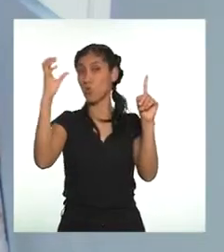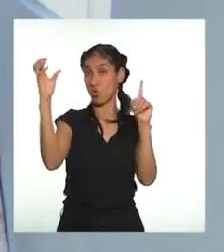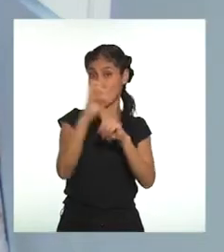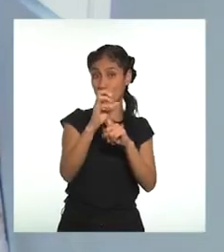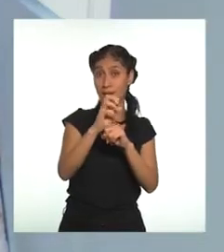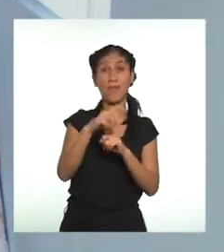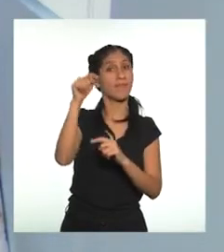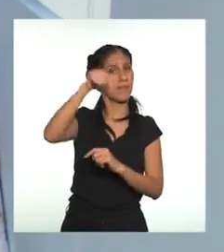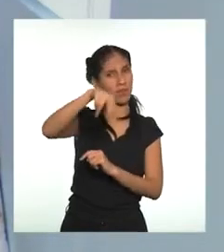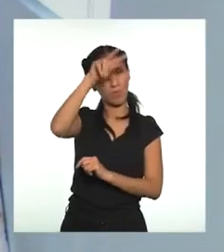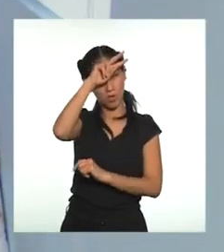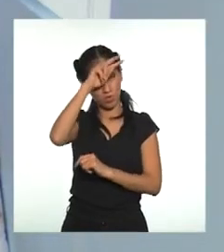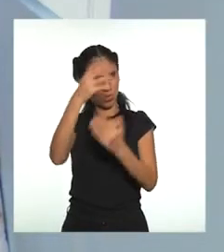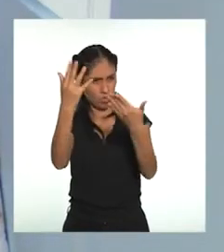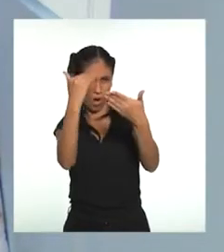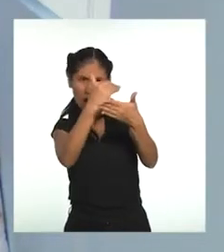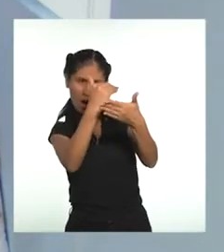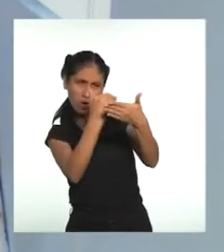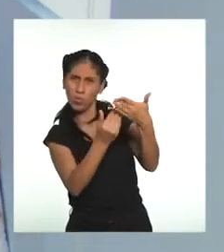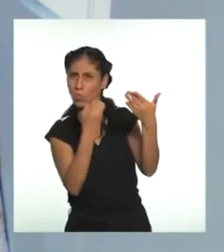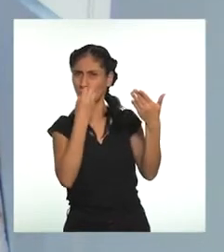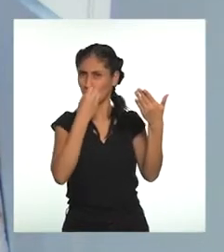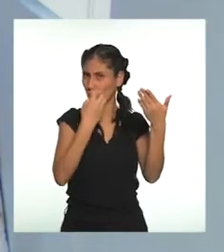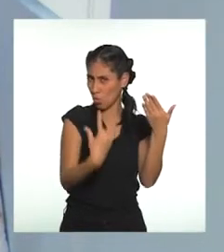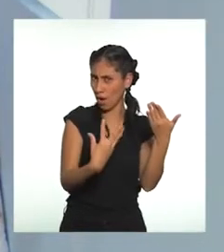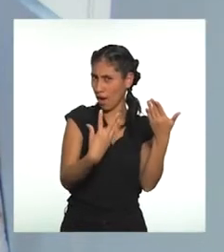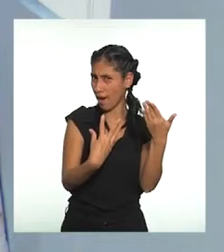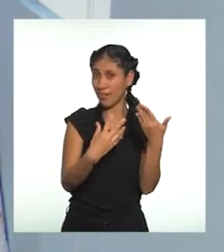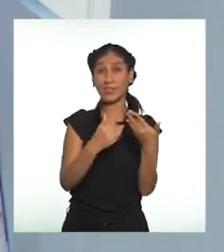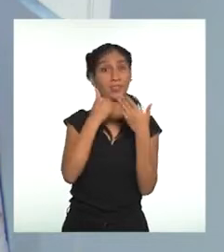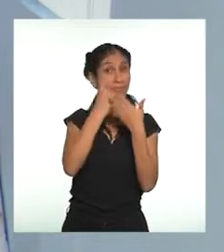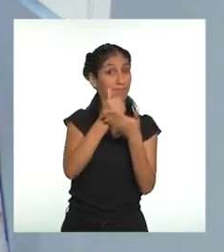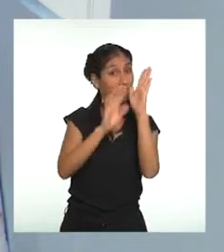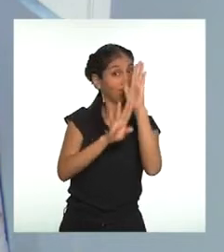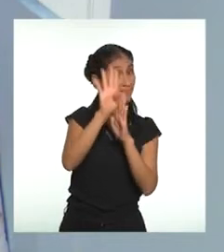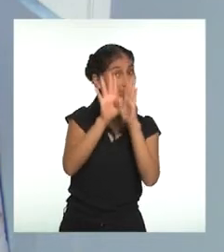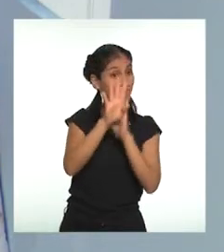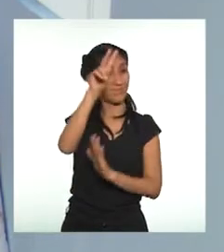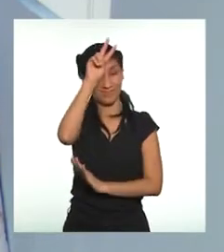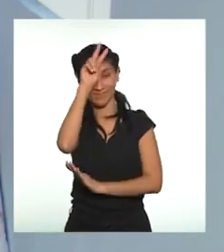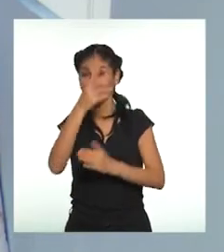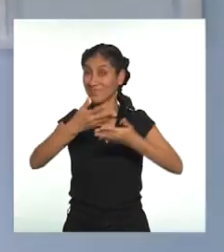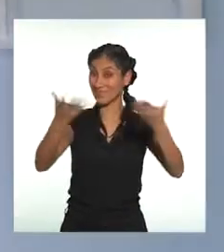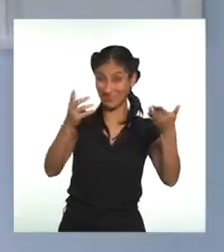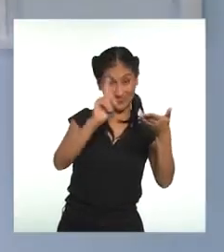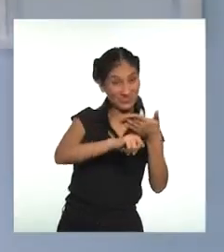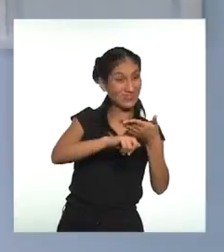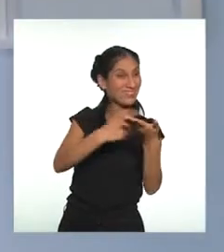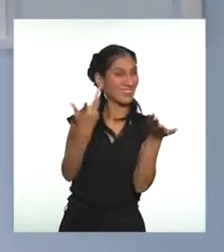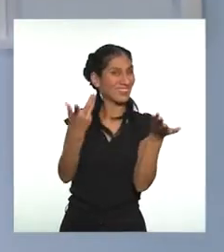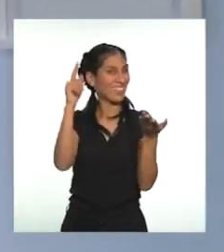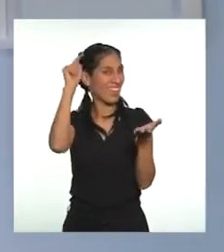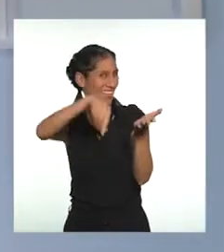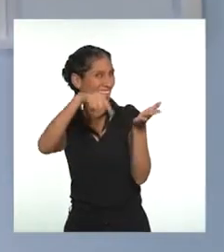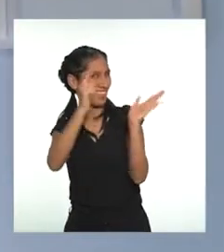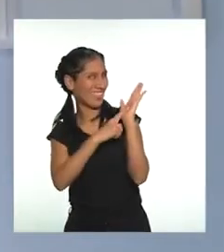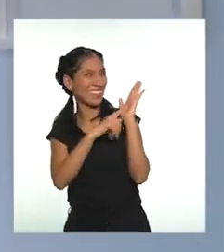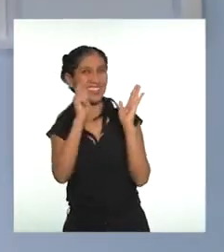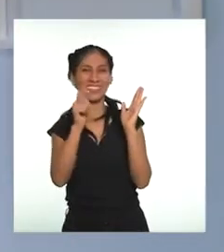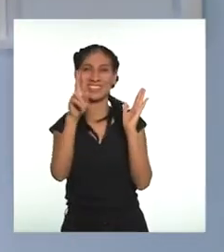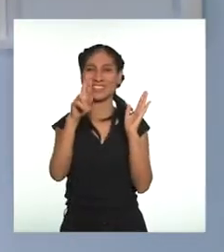El aporte de los pueblos originarios ha sido enorme para el desarrollo del país. En este